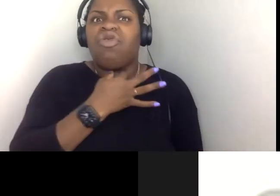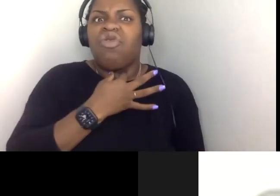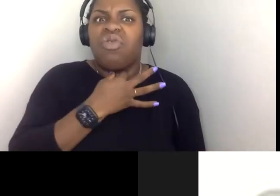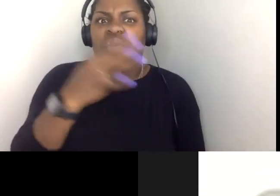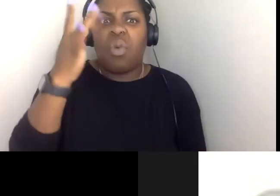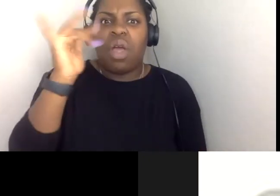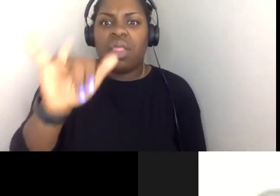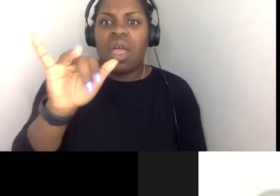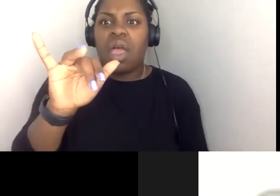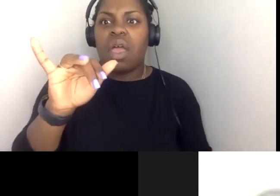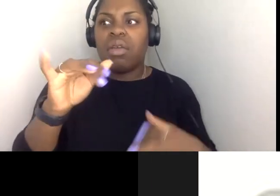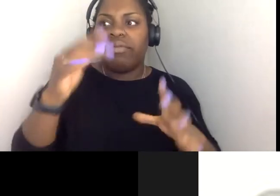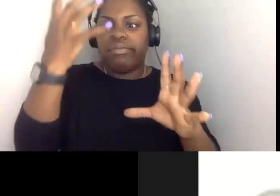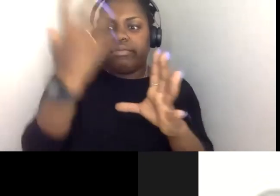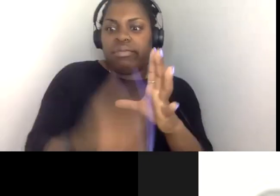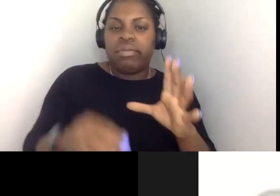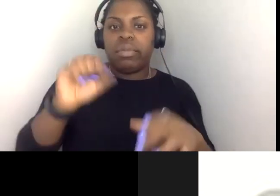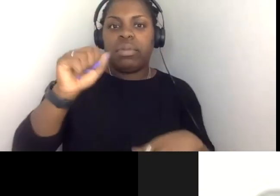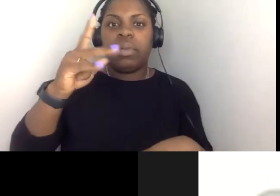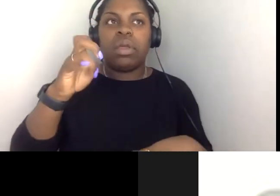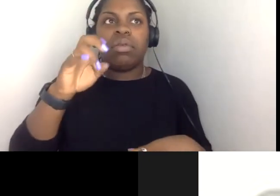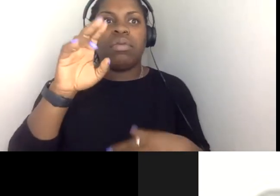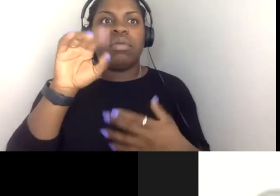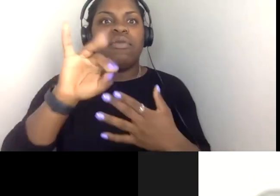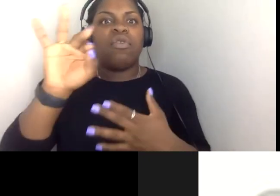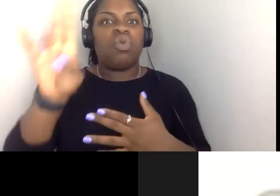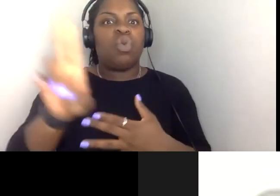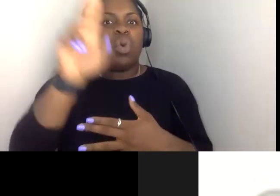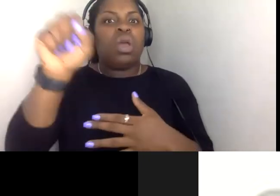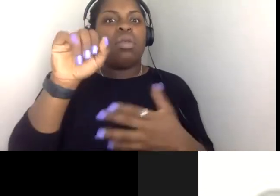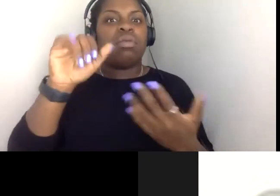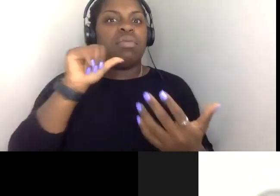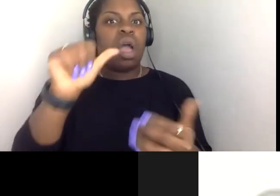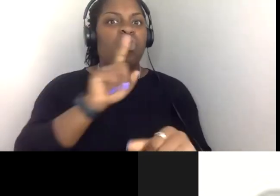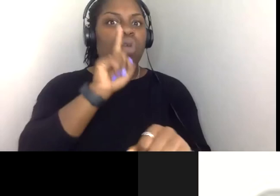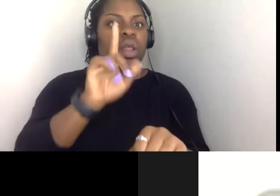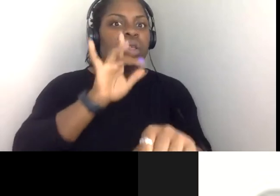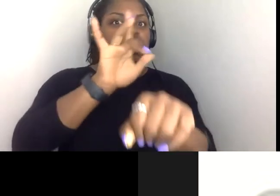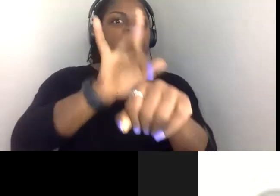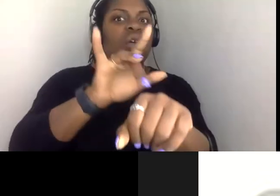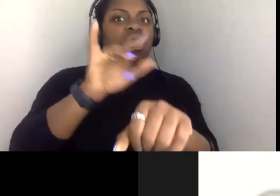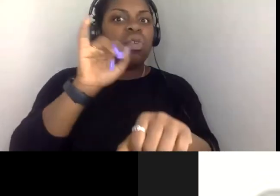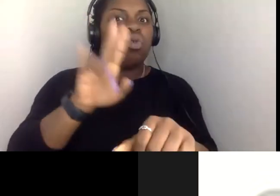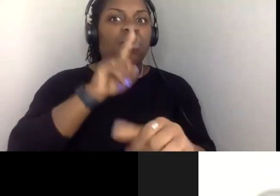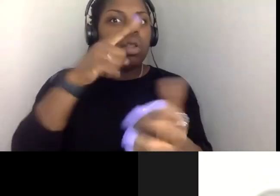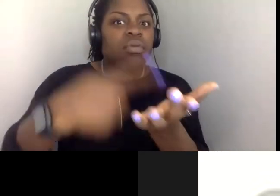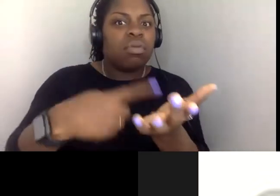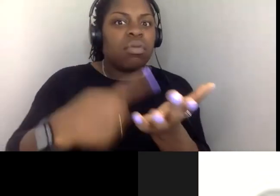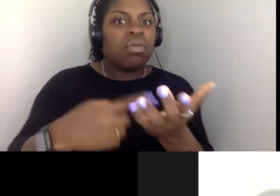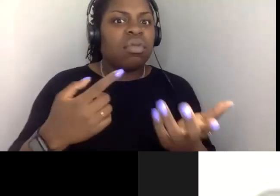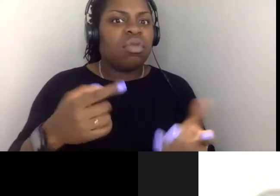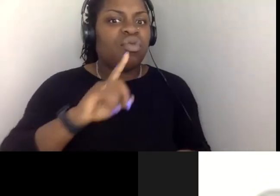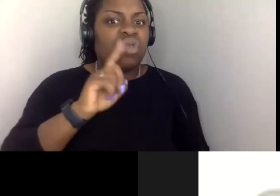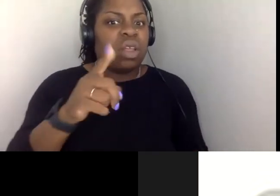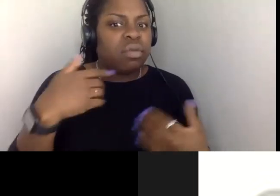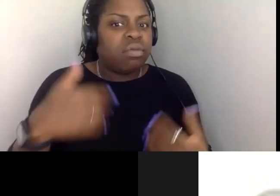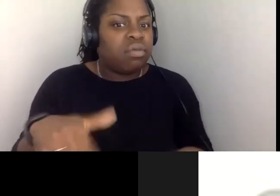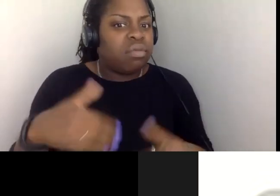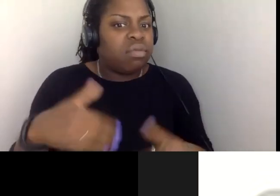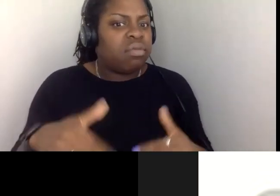curioso de ver por qué esos estados de Estados Unidos no están tocados por estas prácticas